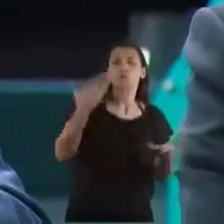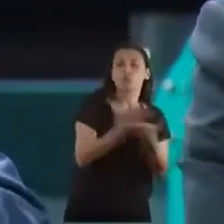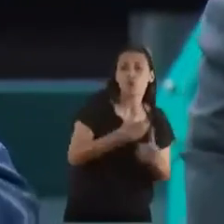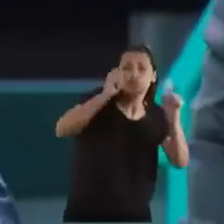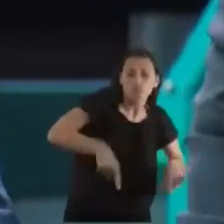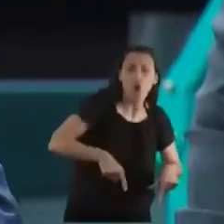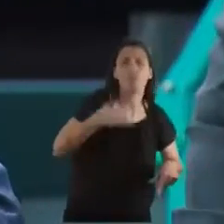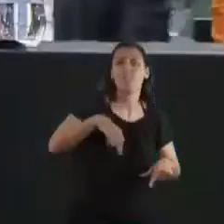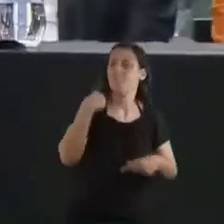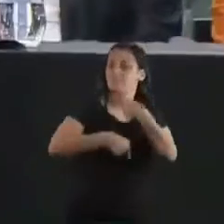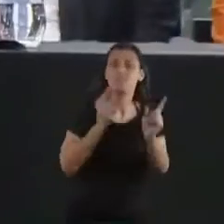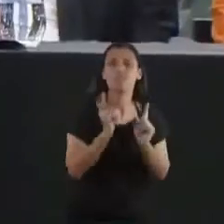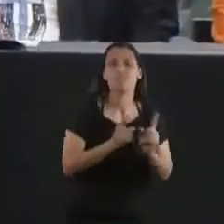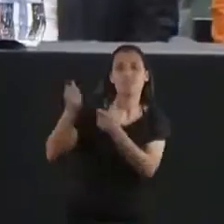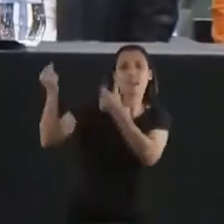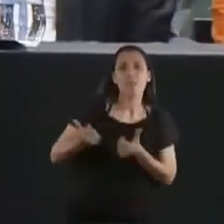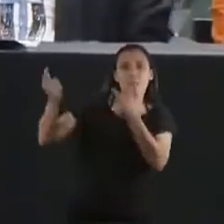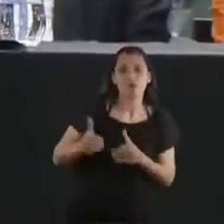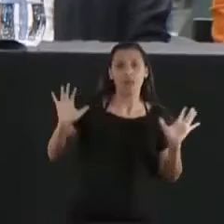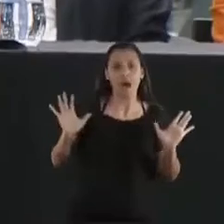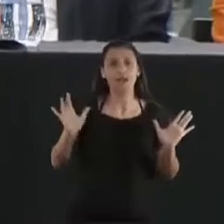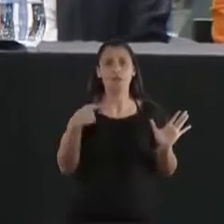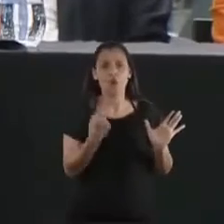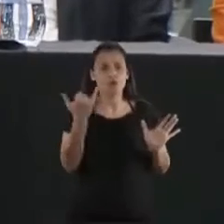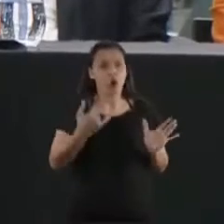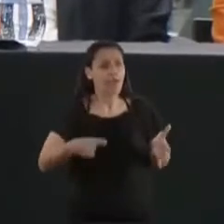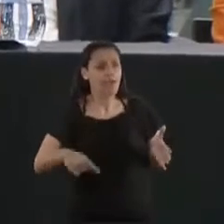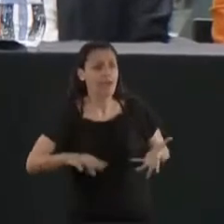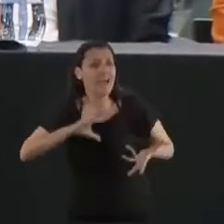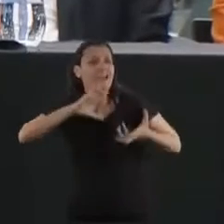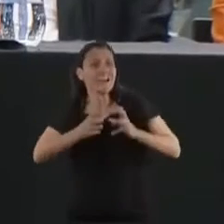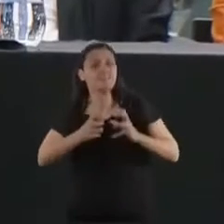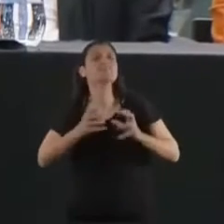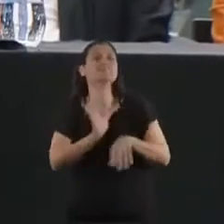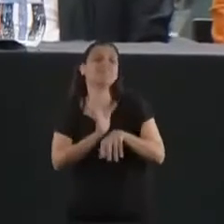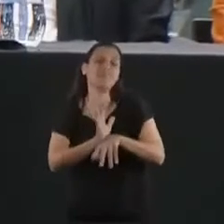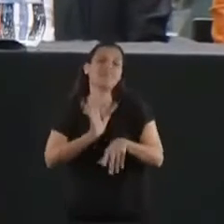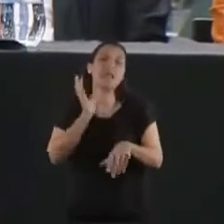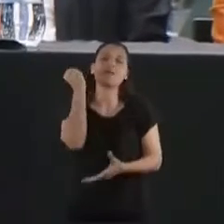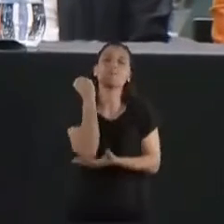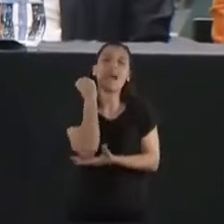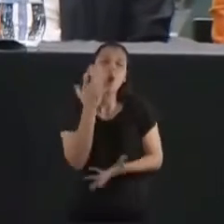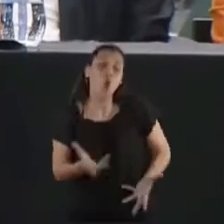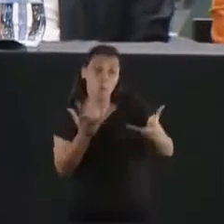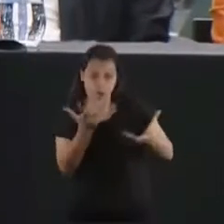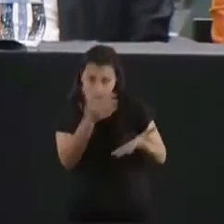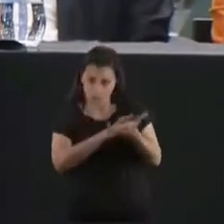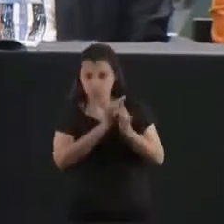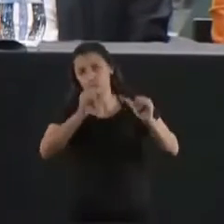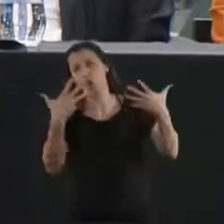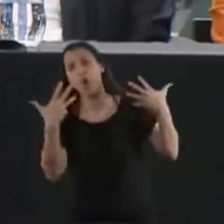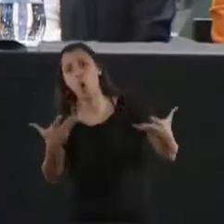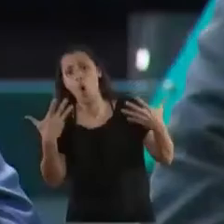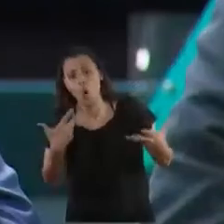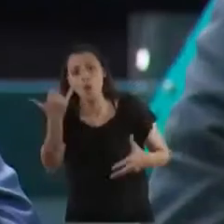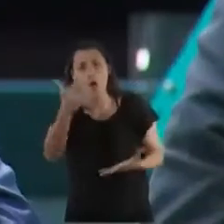para seguir produciendo. ¿Qué tenemos? Una crisis de crecimiento. ¿Lo vamos a resolver? Claro que lo vamos a